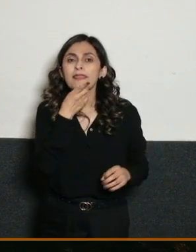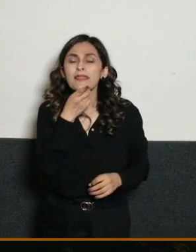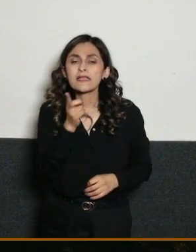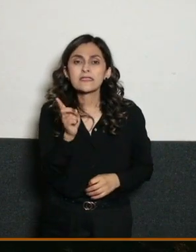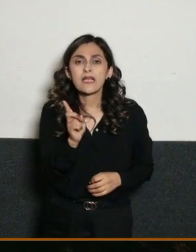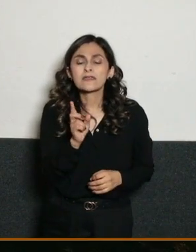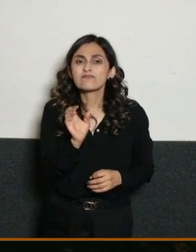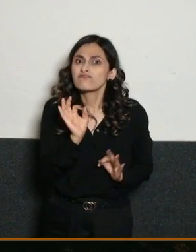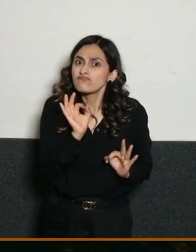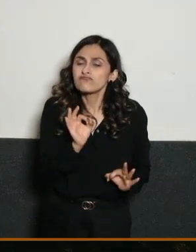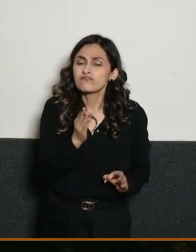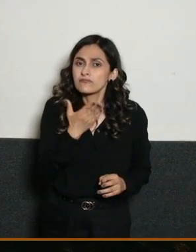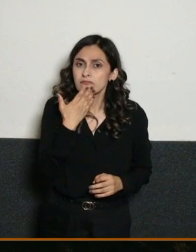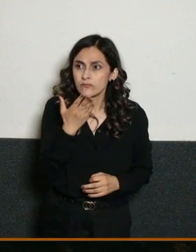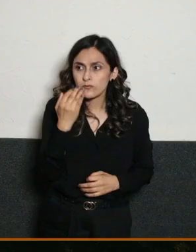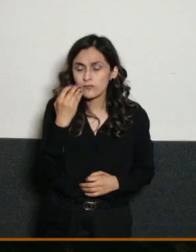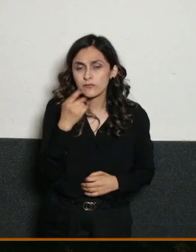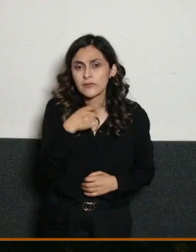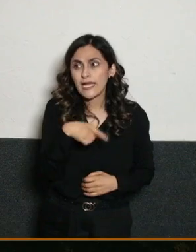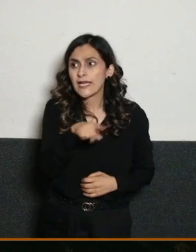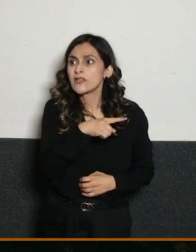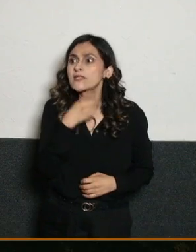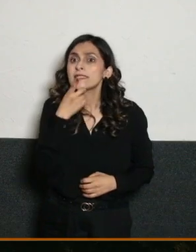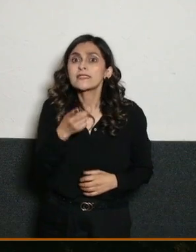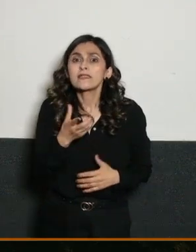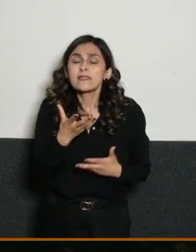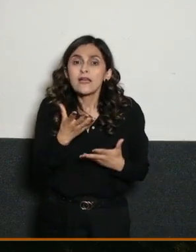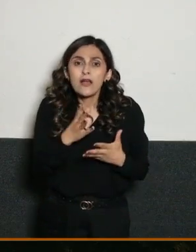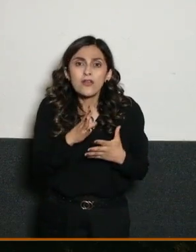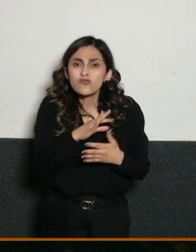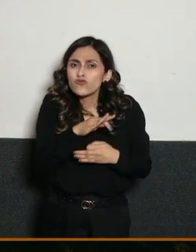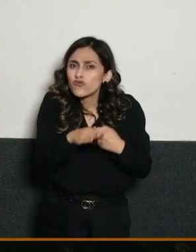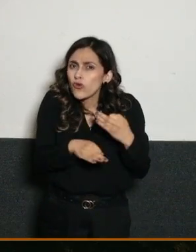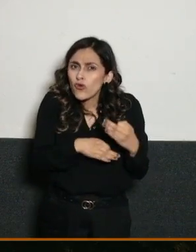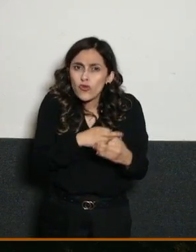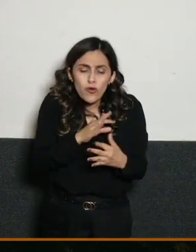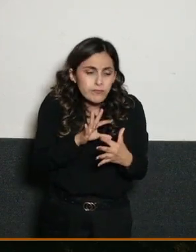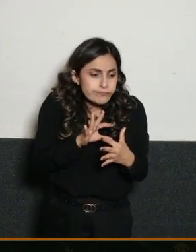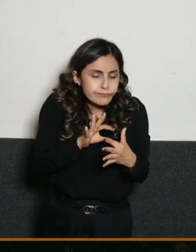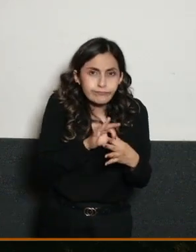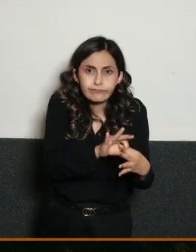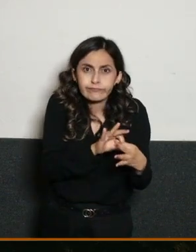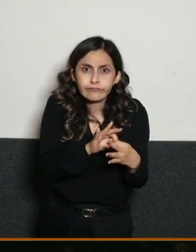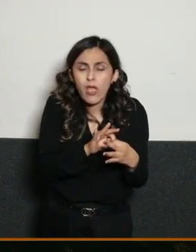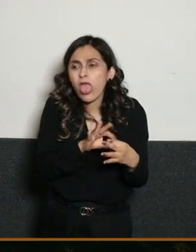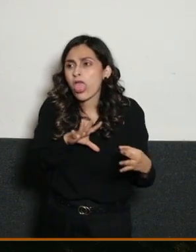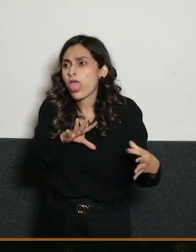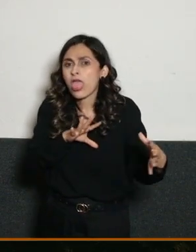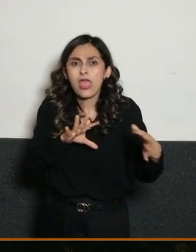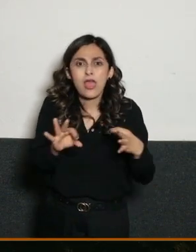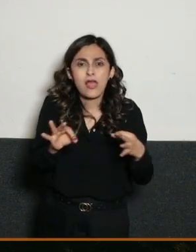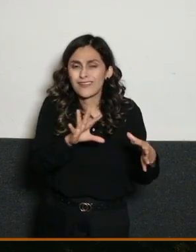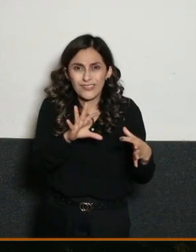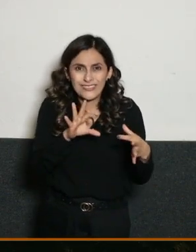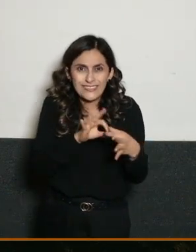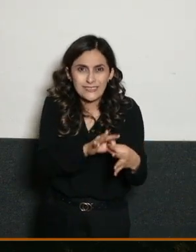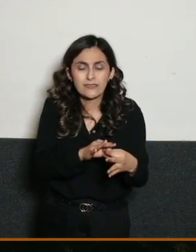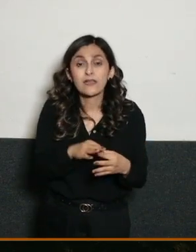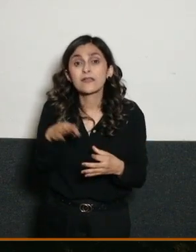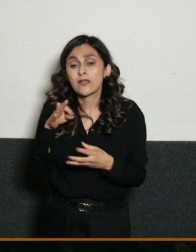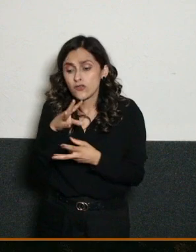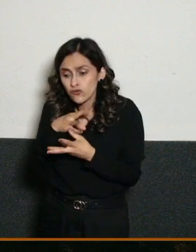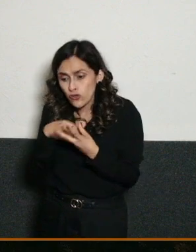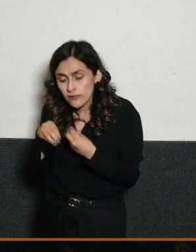manera muy correcta, que todo está relacionado. La sostenibilidad está relacionada con lo